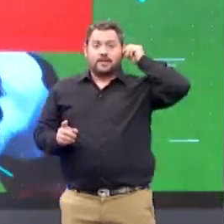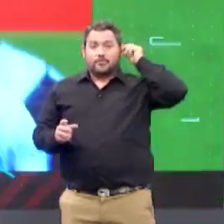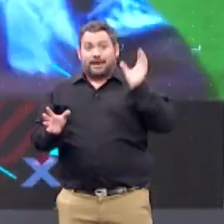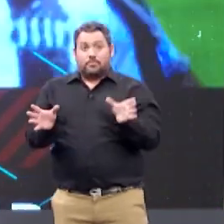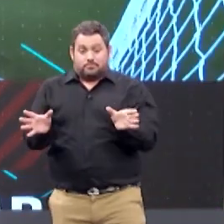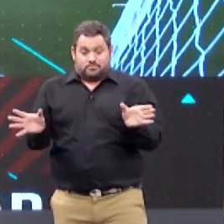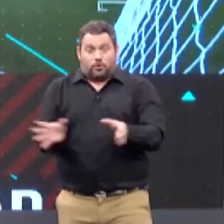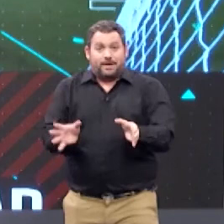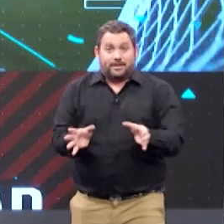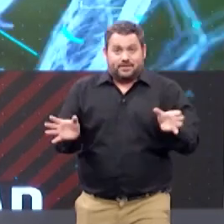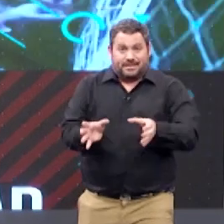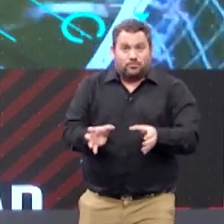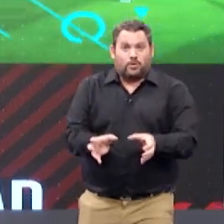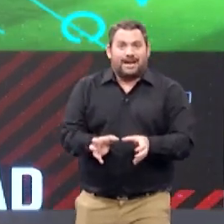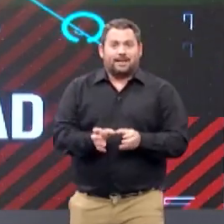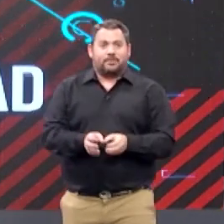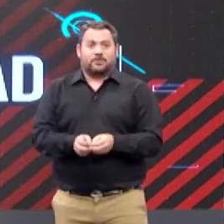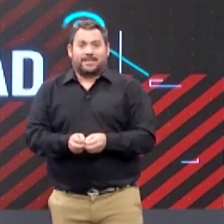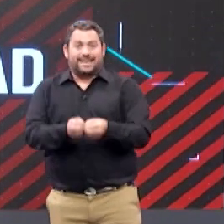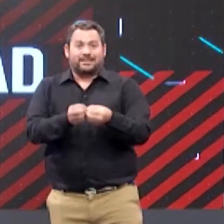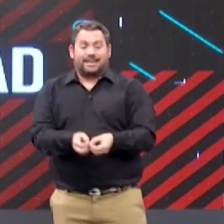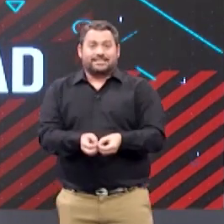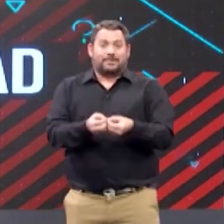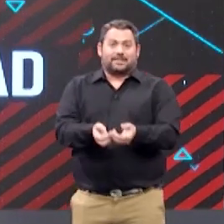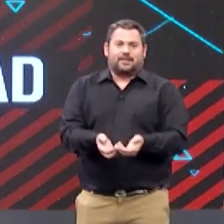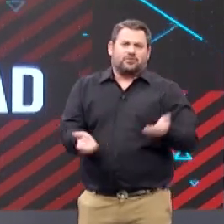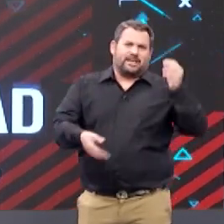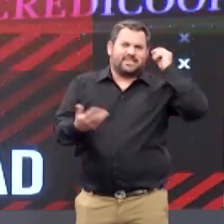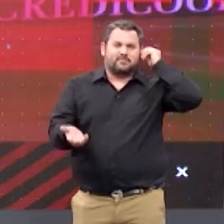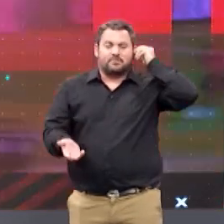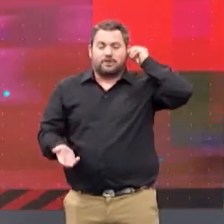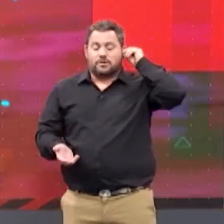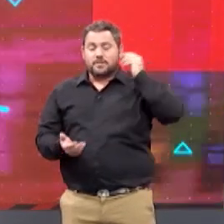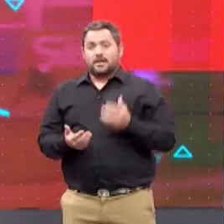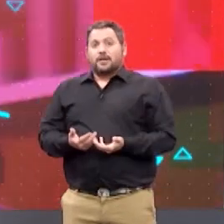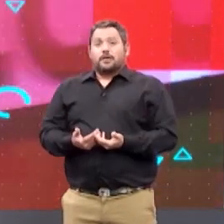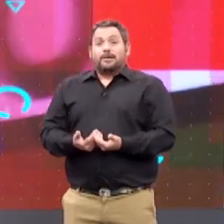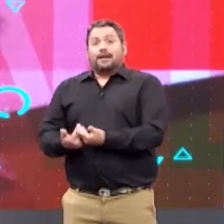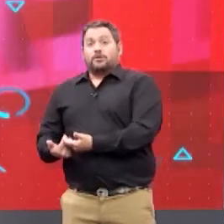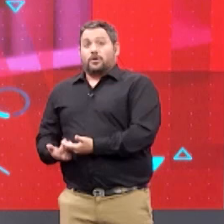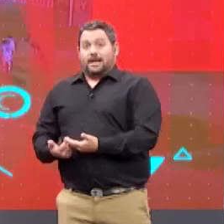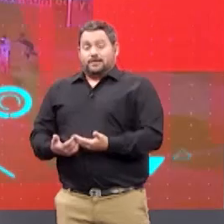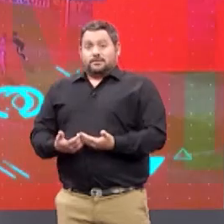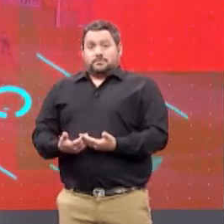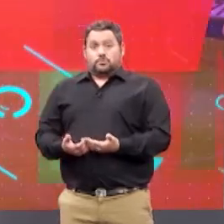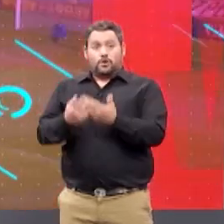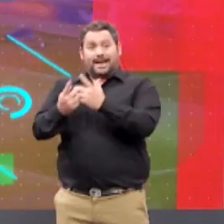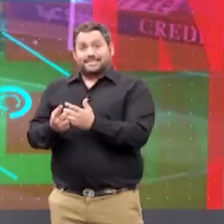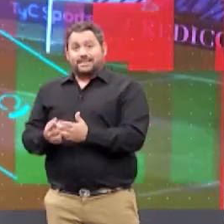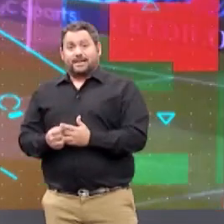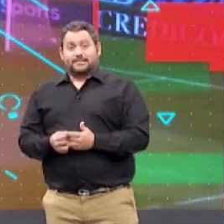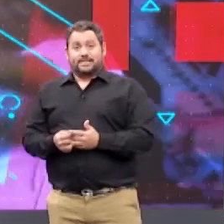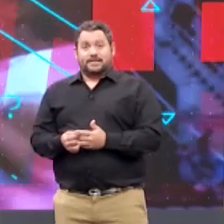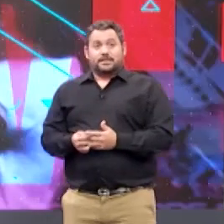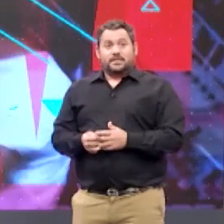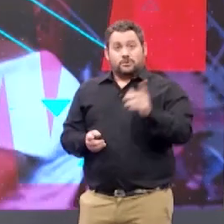defiende, para comer y buscar la pelota en la mitad de la cancha para salir de contra y así hace el primer gol. Belgrano de local, con